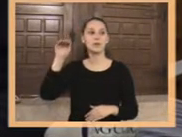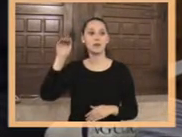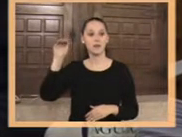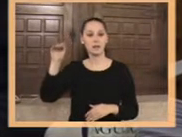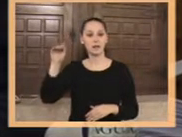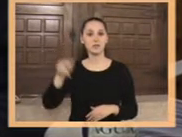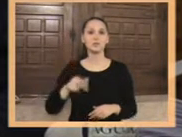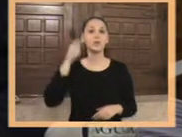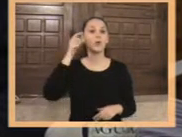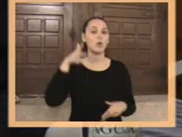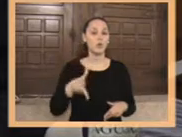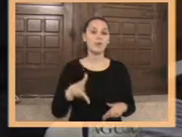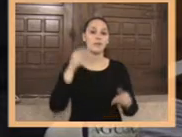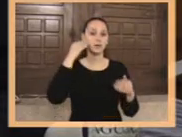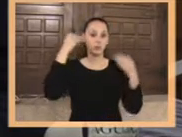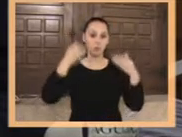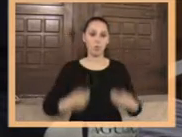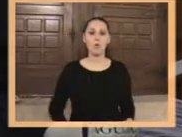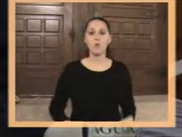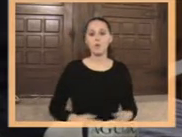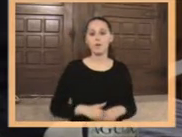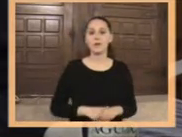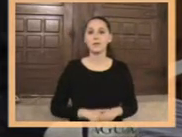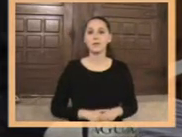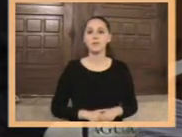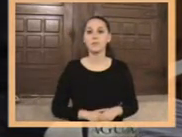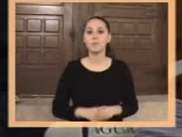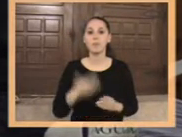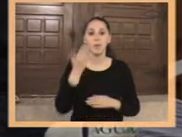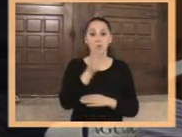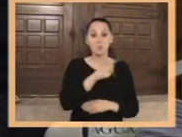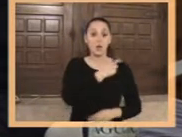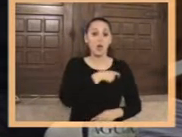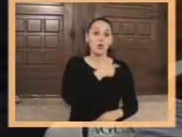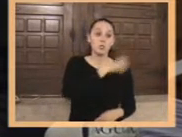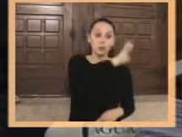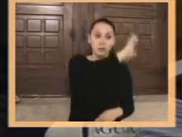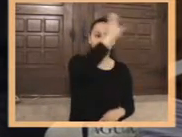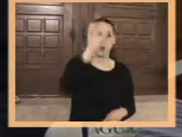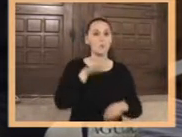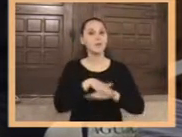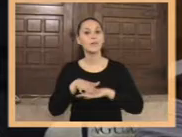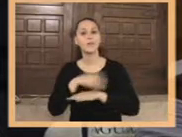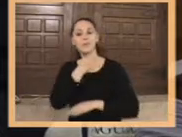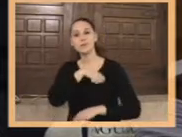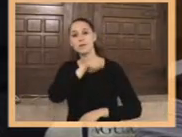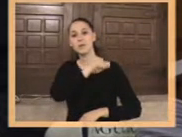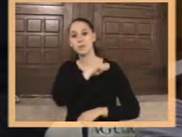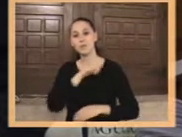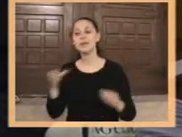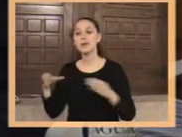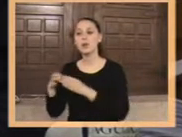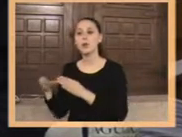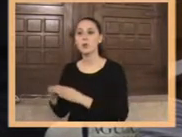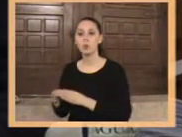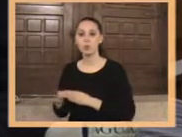derechos humanos firmados por la Unión Europea. De la siguiente moción se dará traslado a la Comisión Europea, al Gobierno de España, a los grupos parlamentarios en el Congreso,